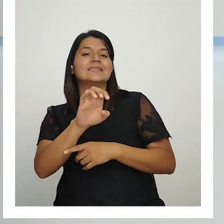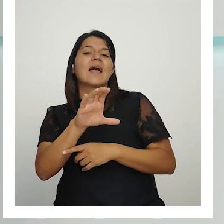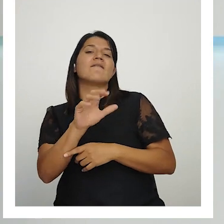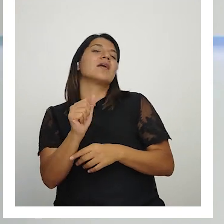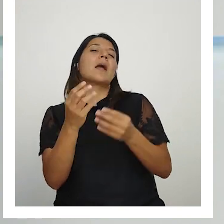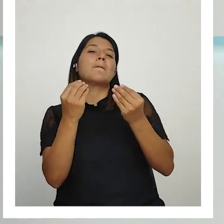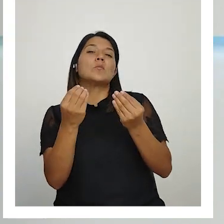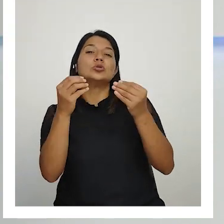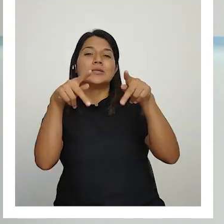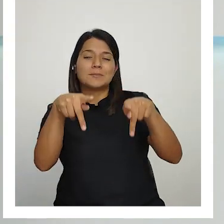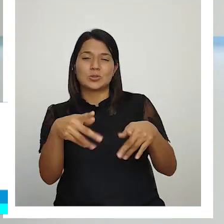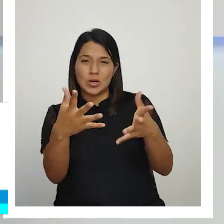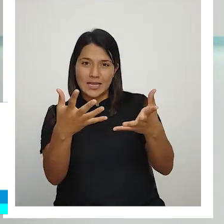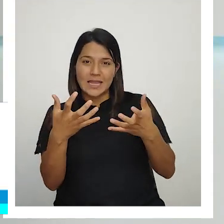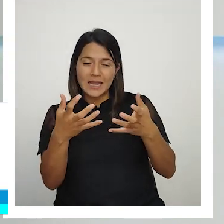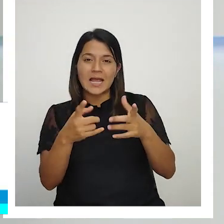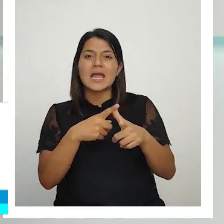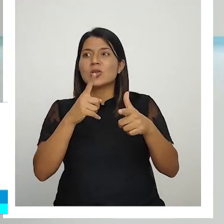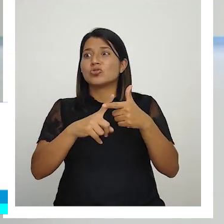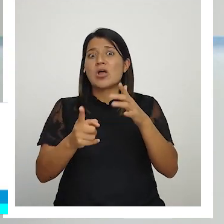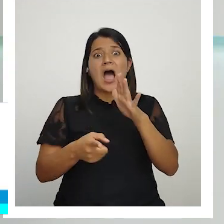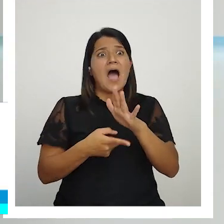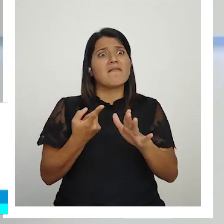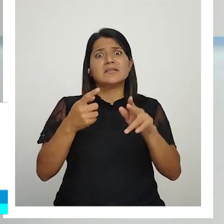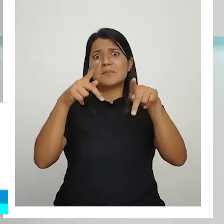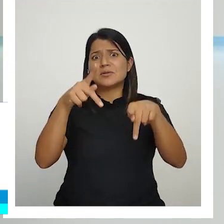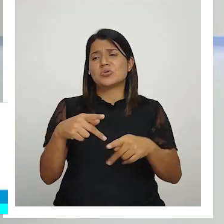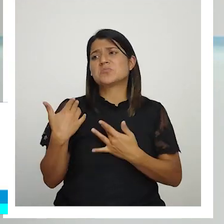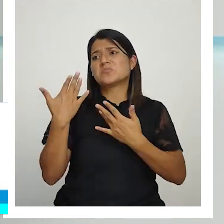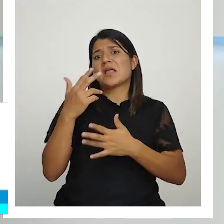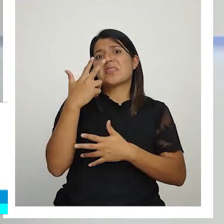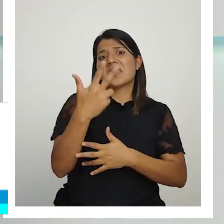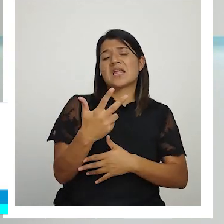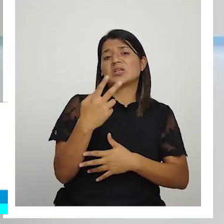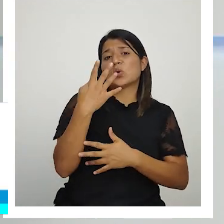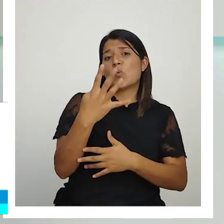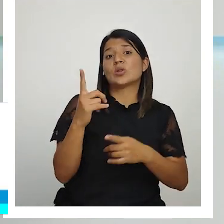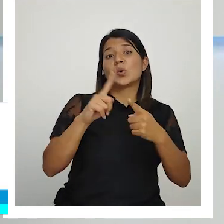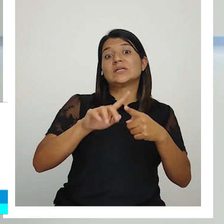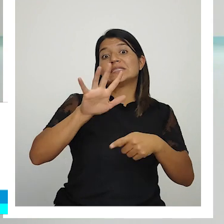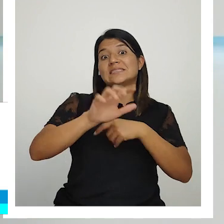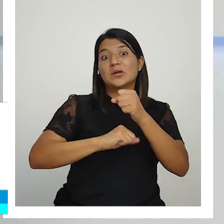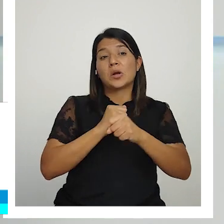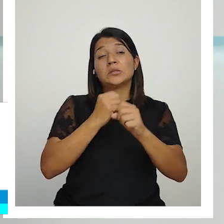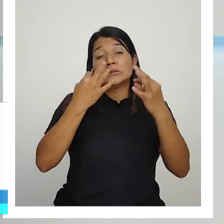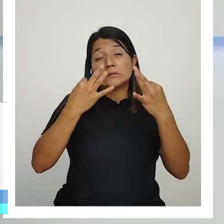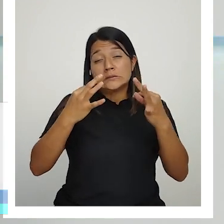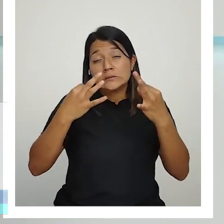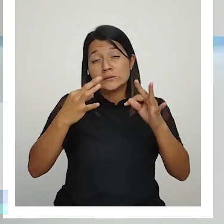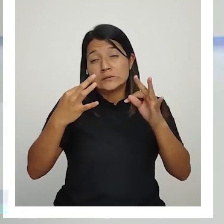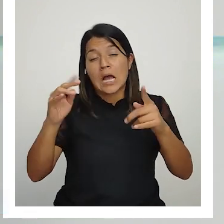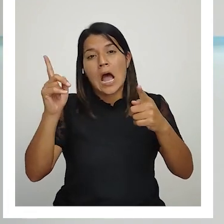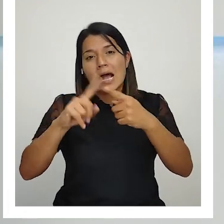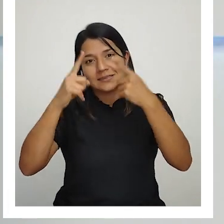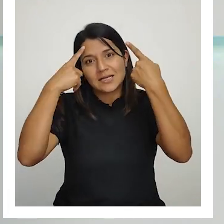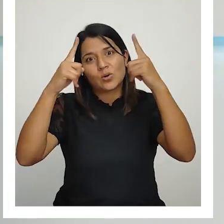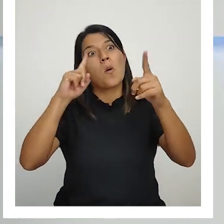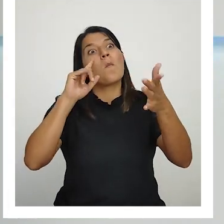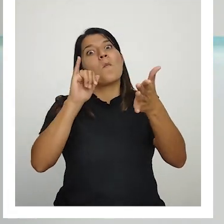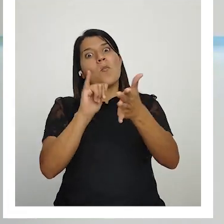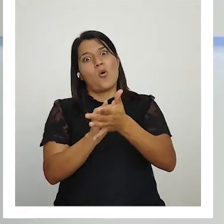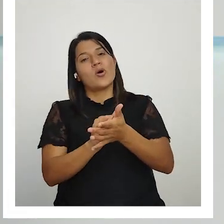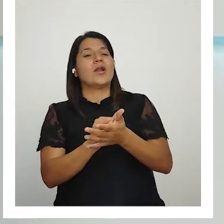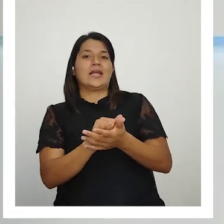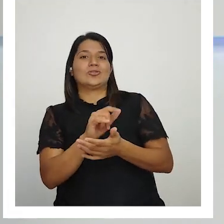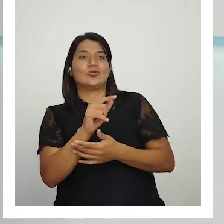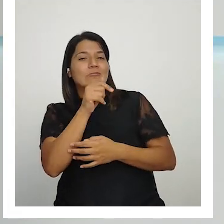algunas veces tenemos a personas que han tardado 3, 4, 5 años intentando hasta que lo han logrado. Por eso decimos que es un juego de